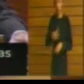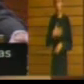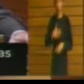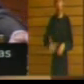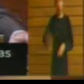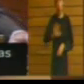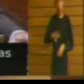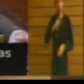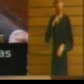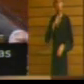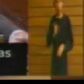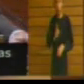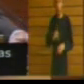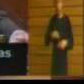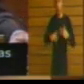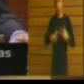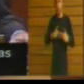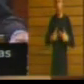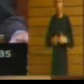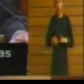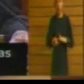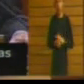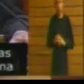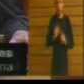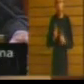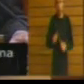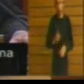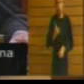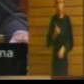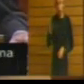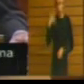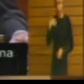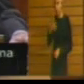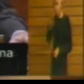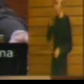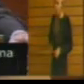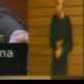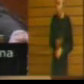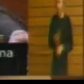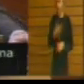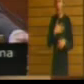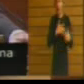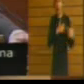no vascófona, algo que nosotros denunciamos, algo que el departamento no quiso